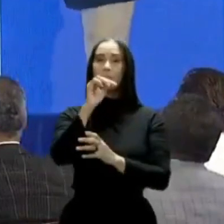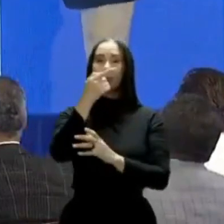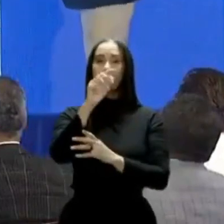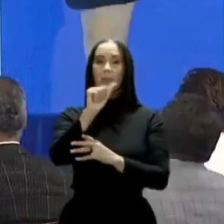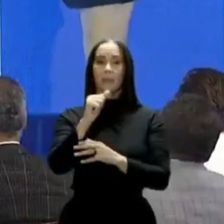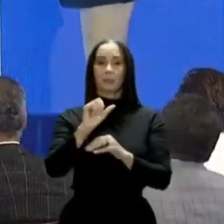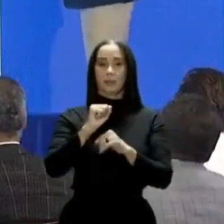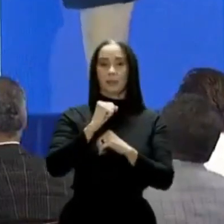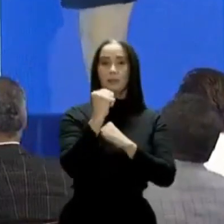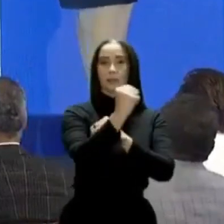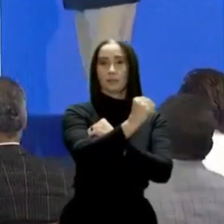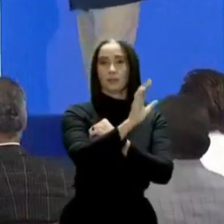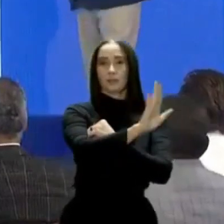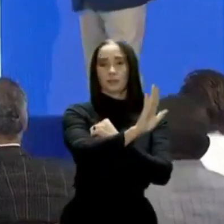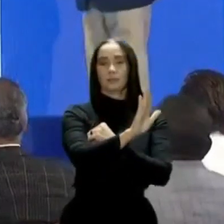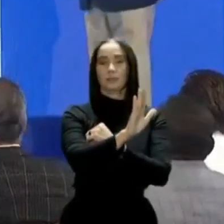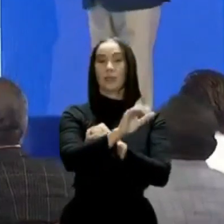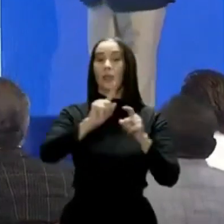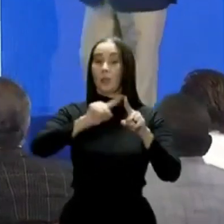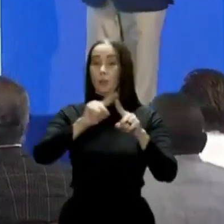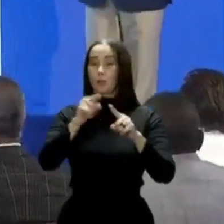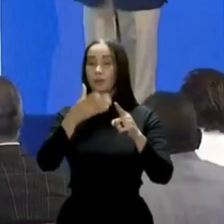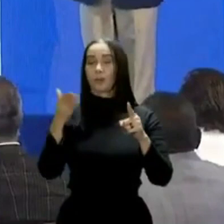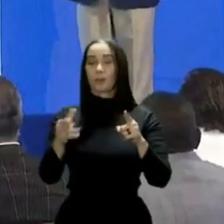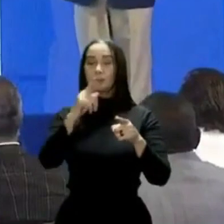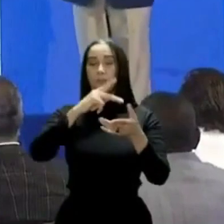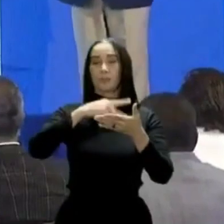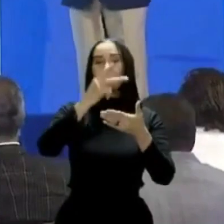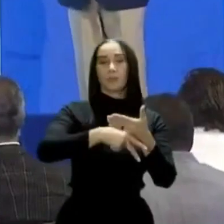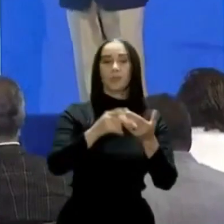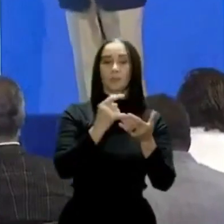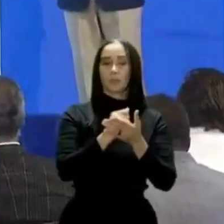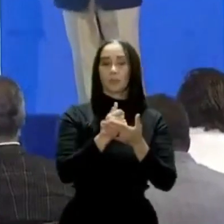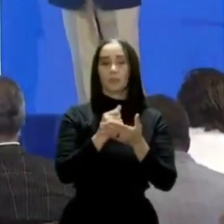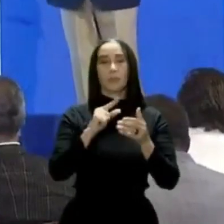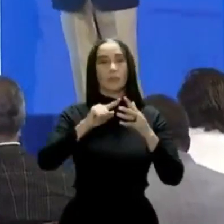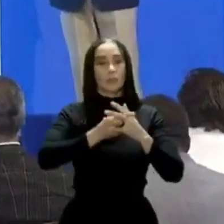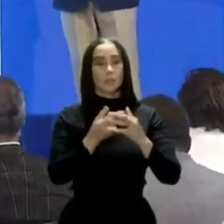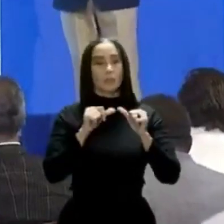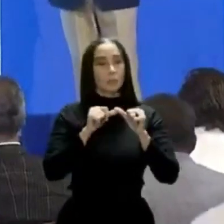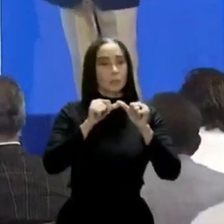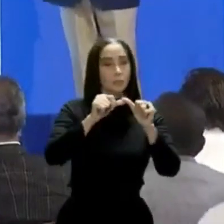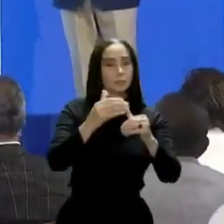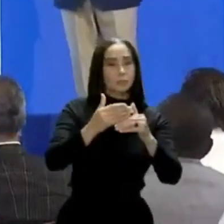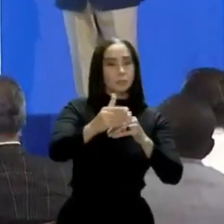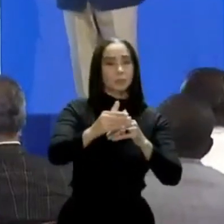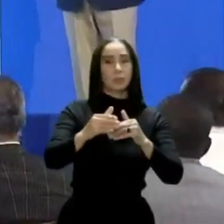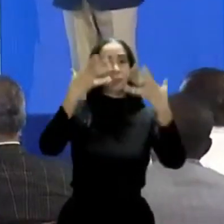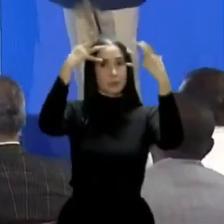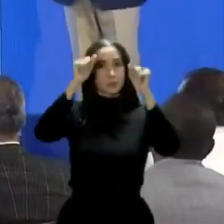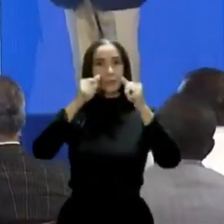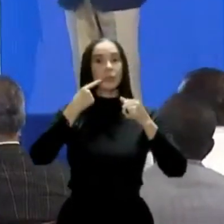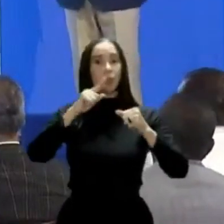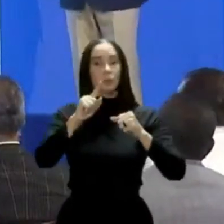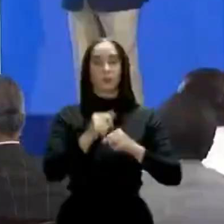sur, que es otro caso, que ya es un proyecto a mediano y largo plazo que nosotros estamos trabajando por orden del señor